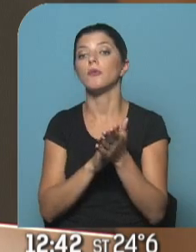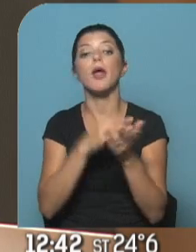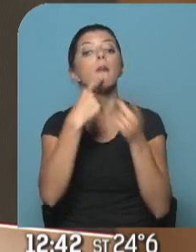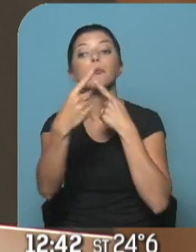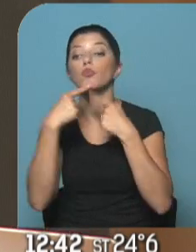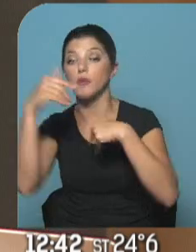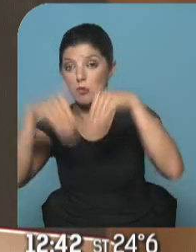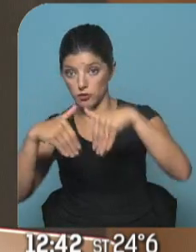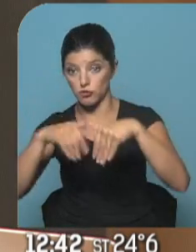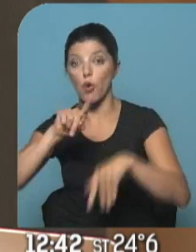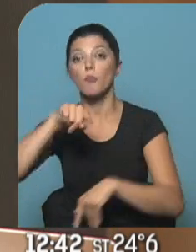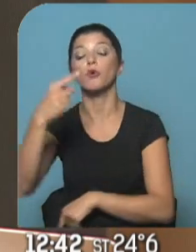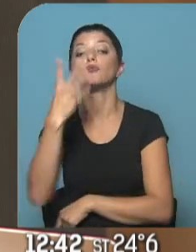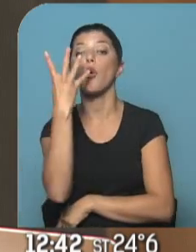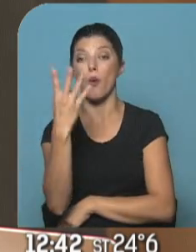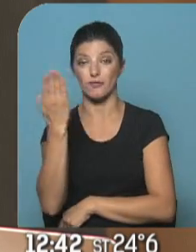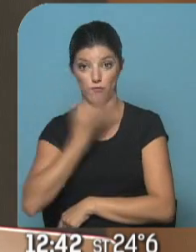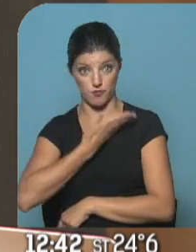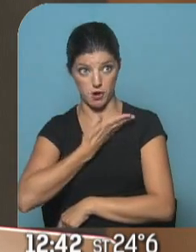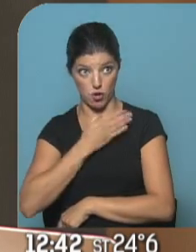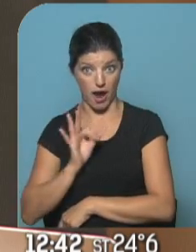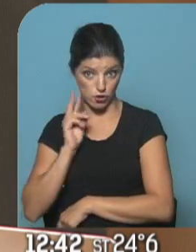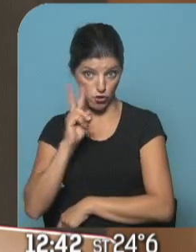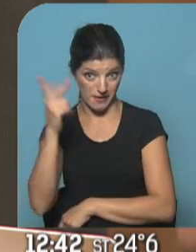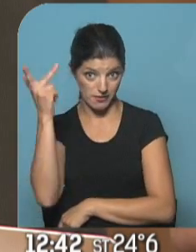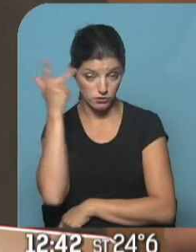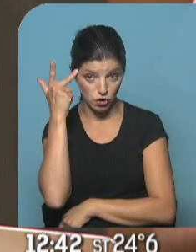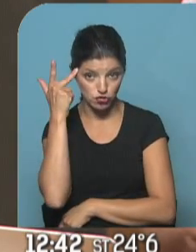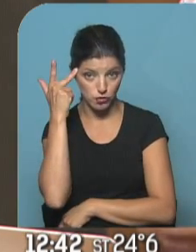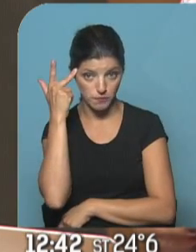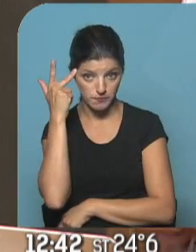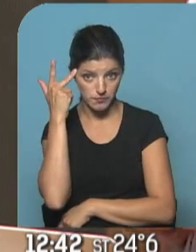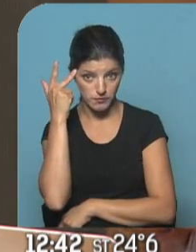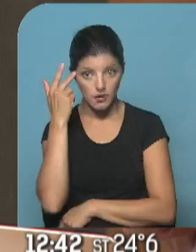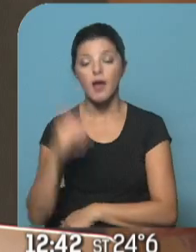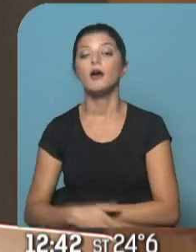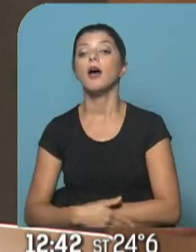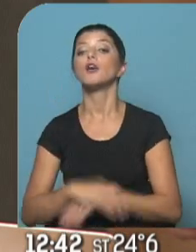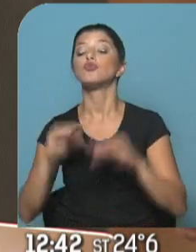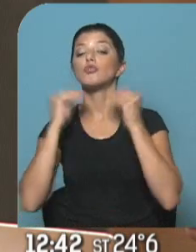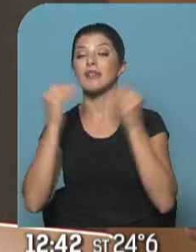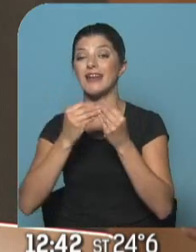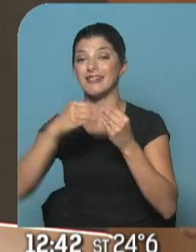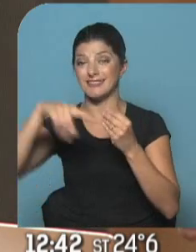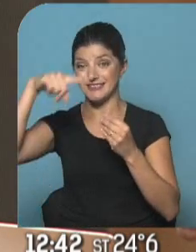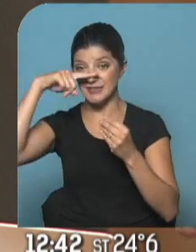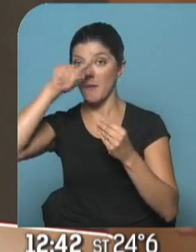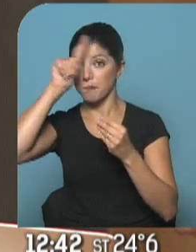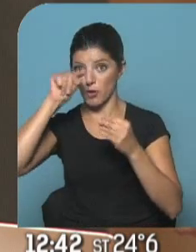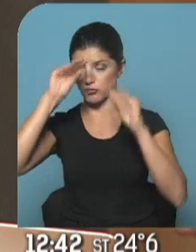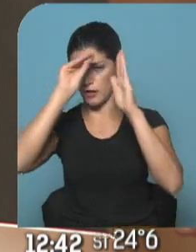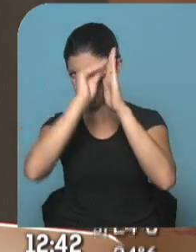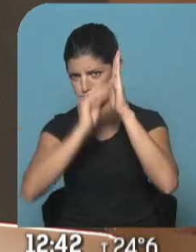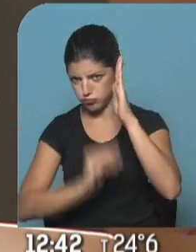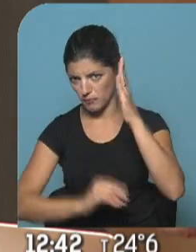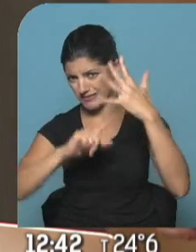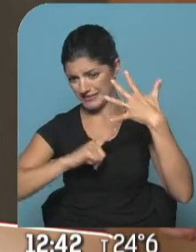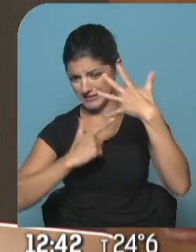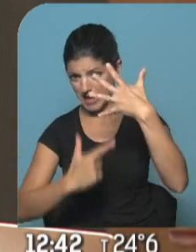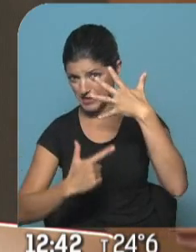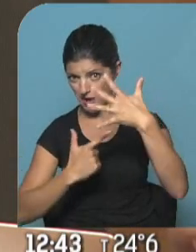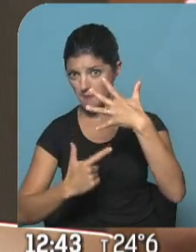Va a ser el 4 de febrero del año próximo. Son 7 preguntas, el formato va a ser ese, 7 preguntas, son bastante